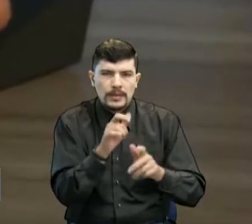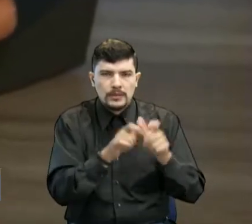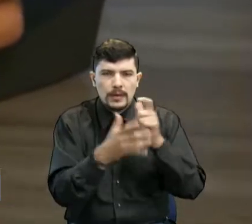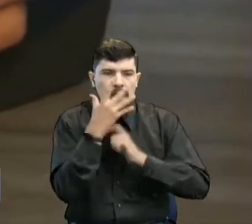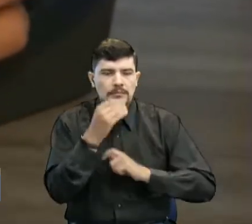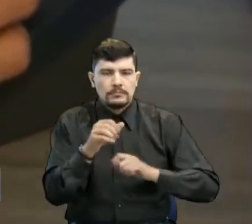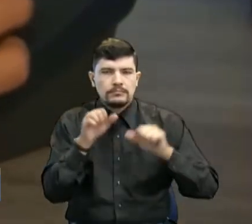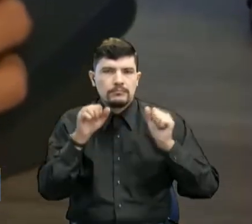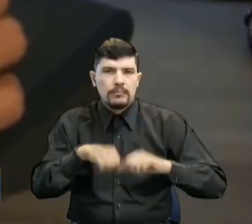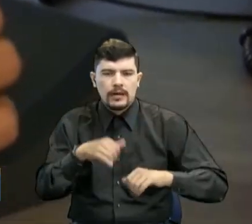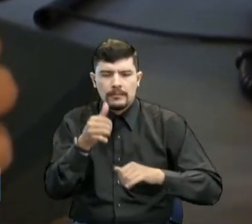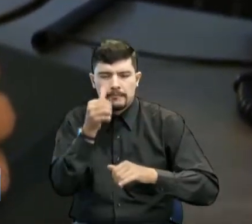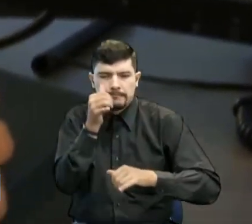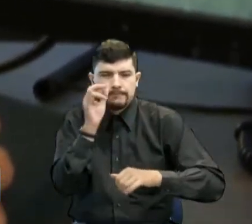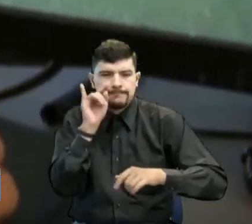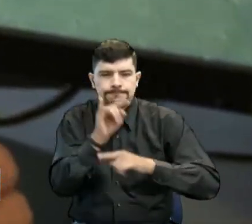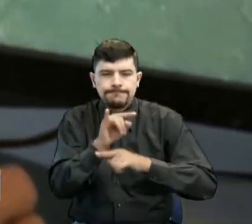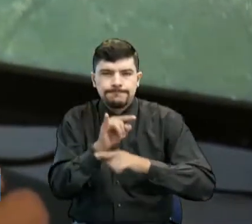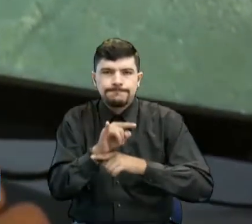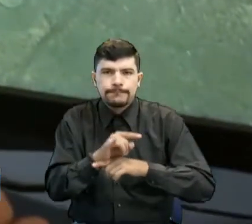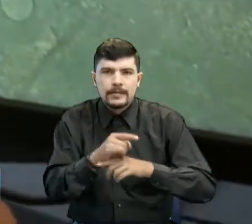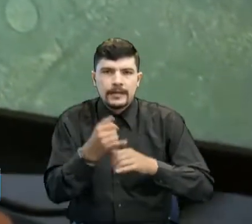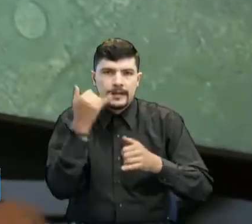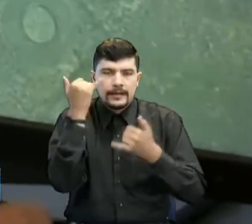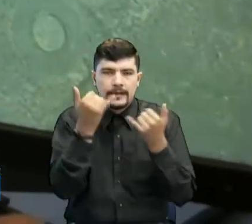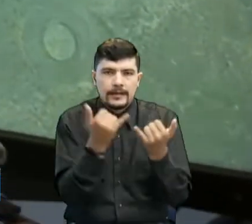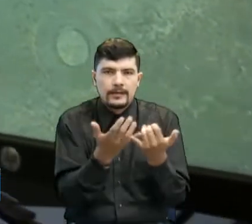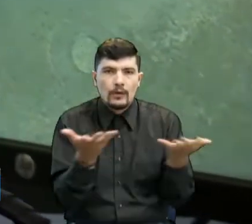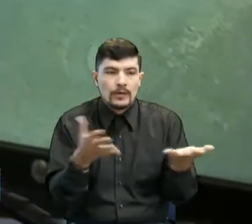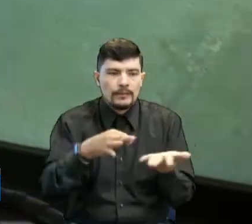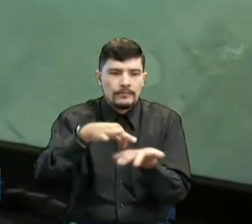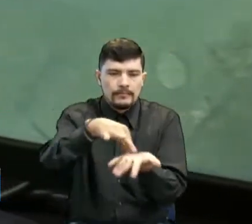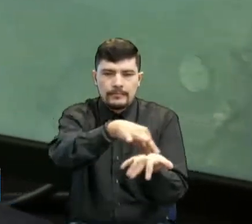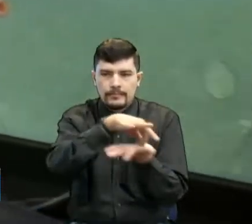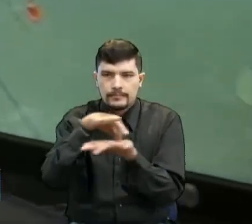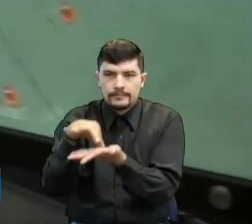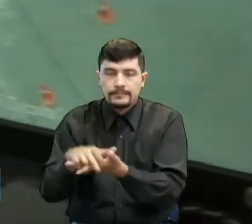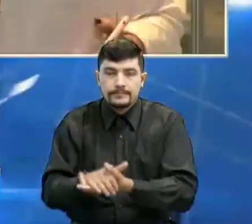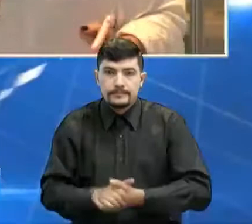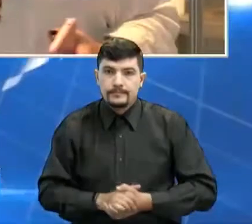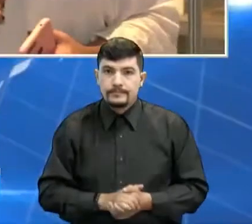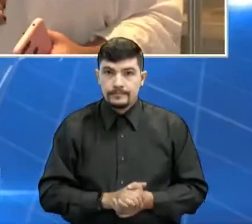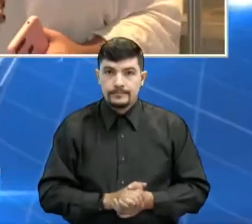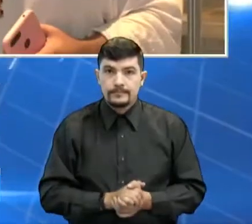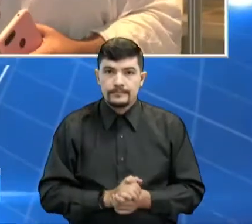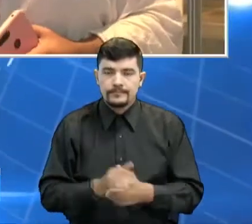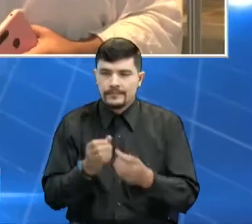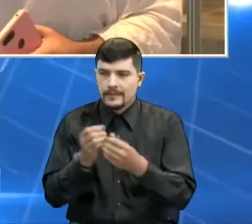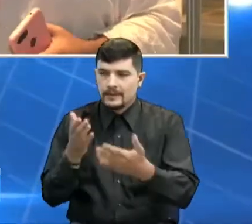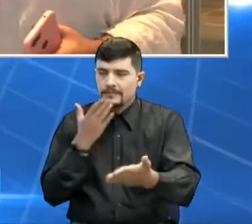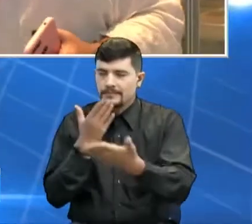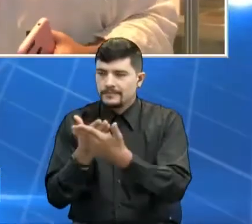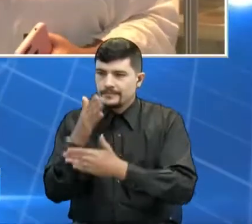seguridad que realiza la Policía Metropolitana de Cúcuta aquí en este sector del departamento, pero también acompañado con